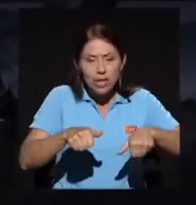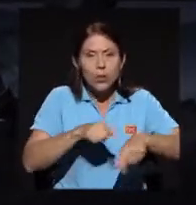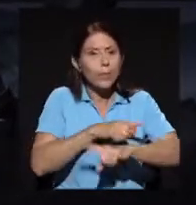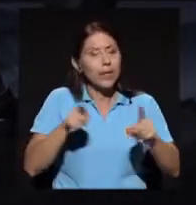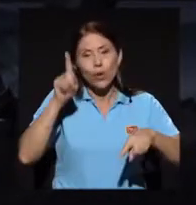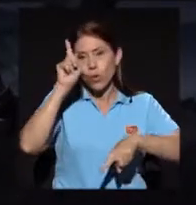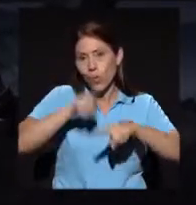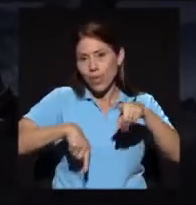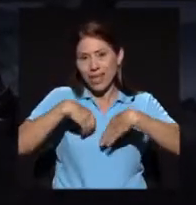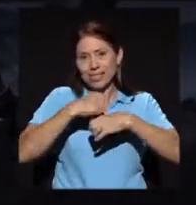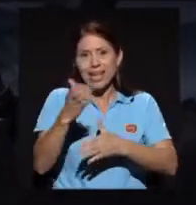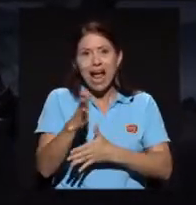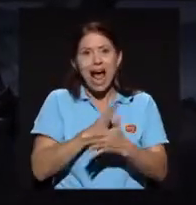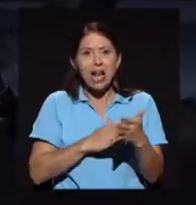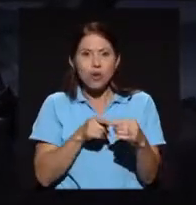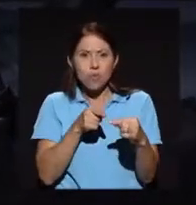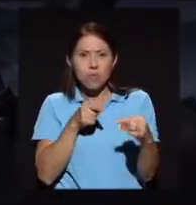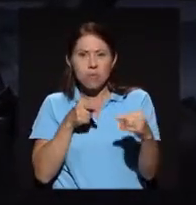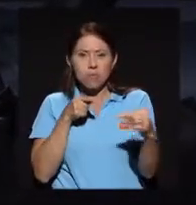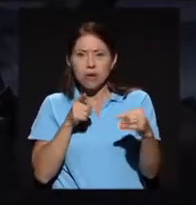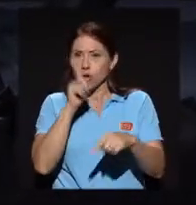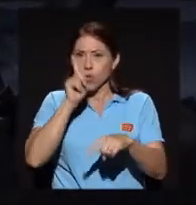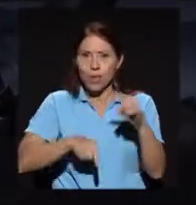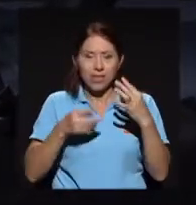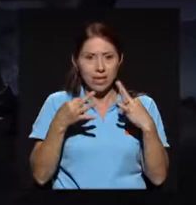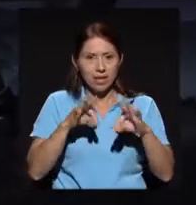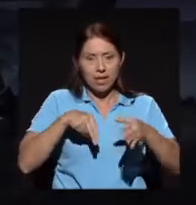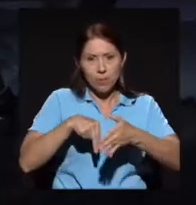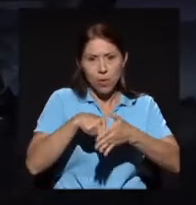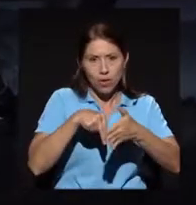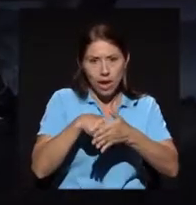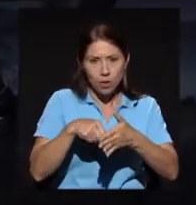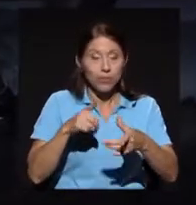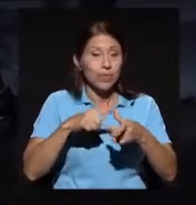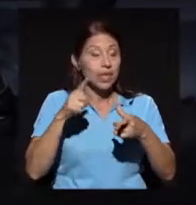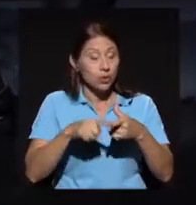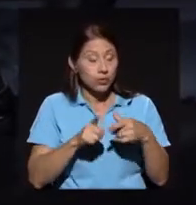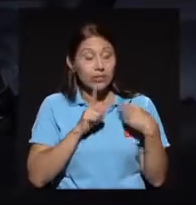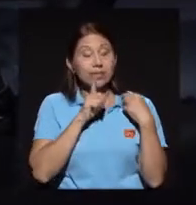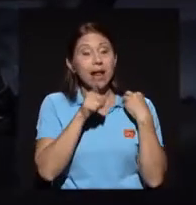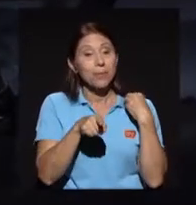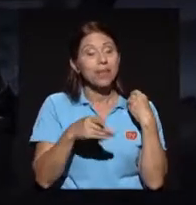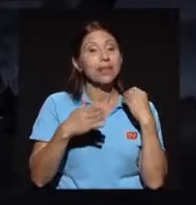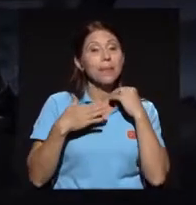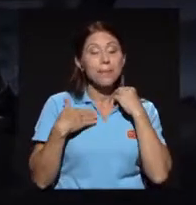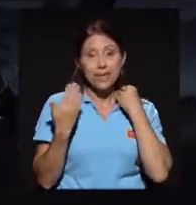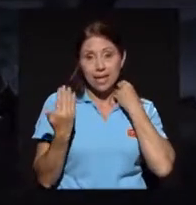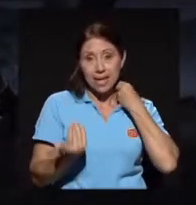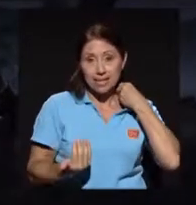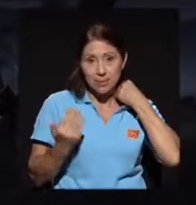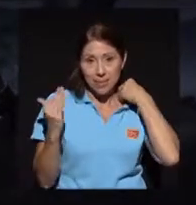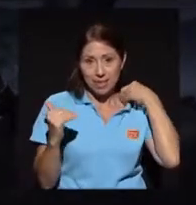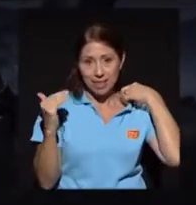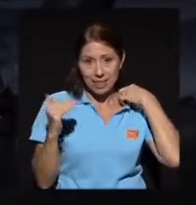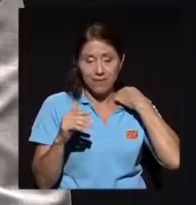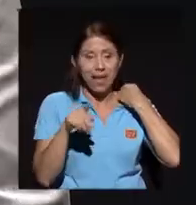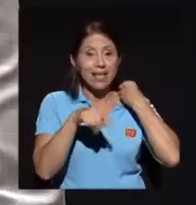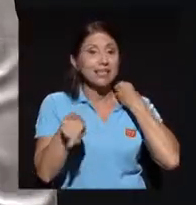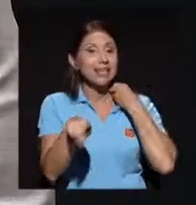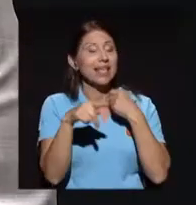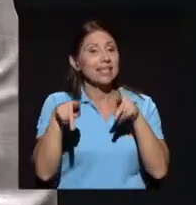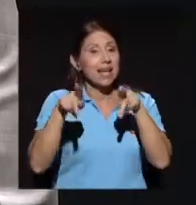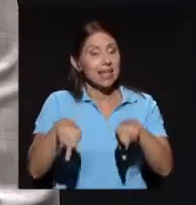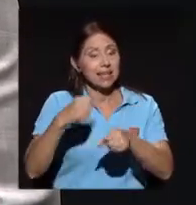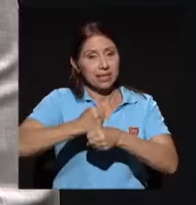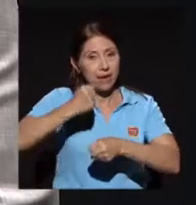desproporcionado para tratar de bloquearlo de manera que mi expectativa francamente es que esta gente que trabajo muy seriamente que lo